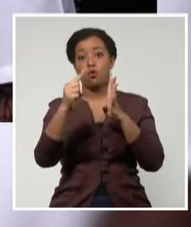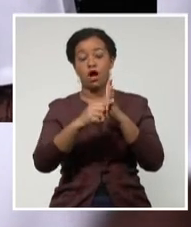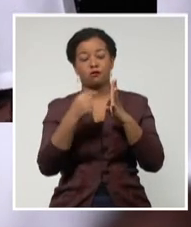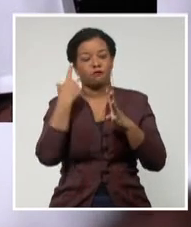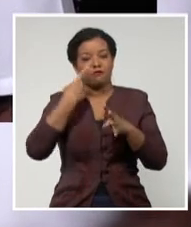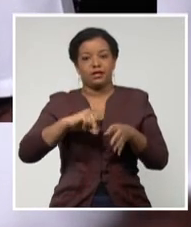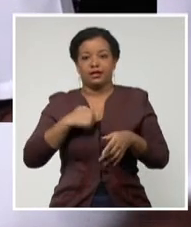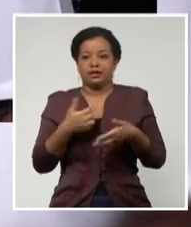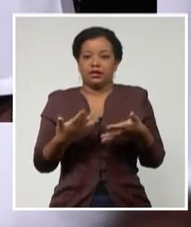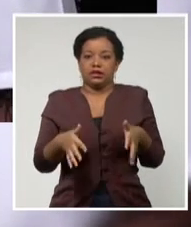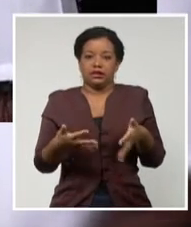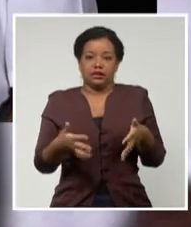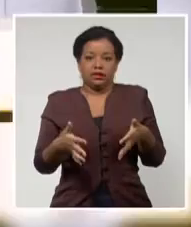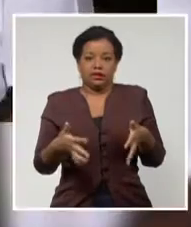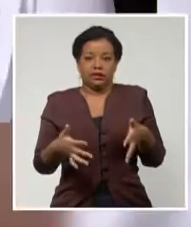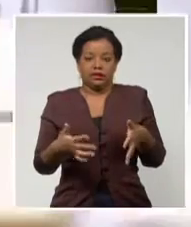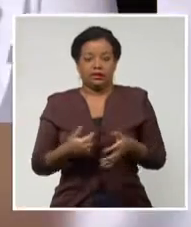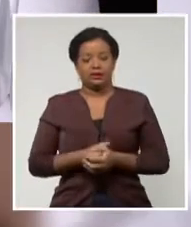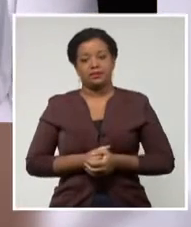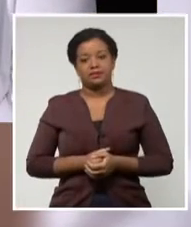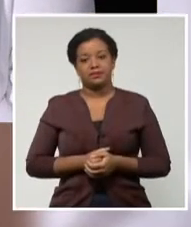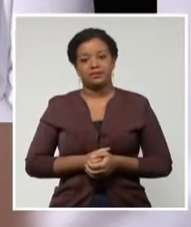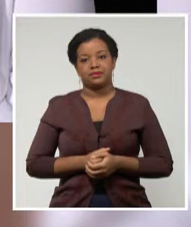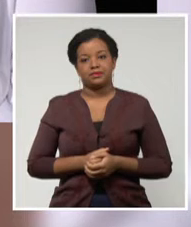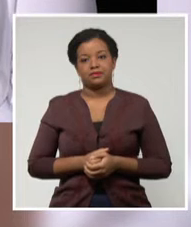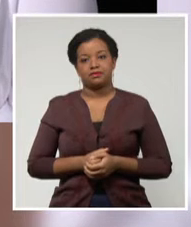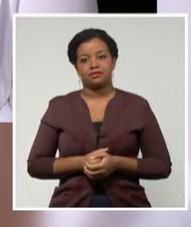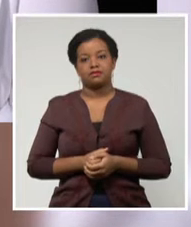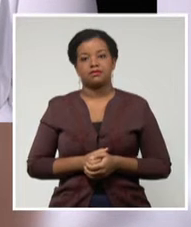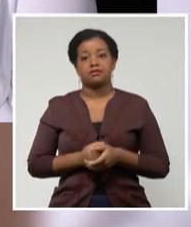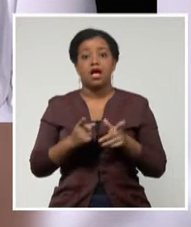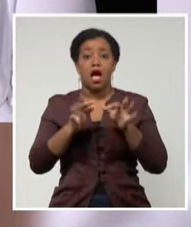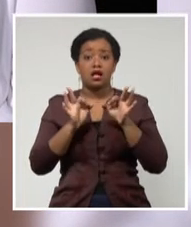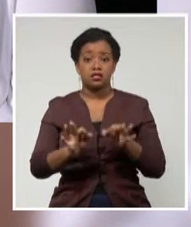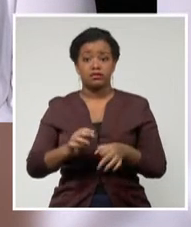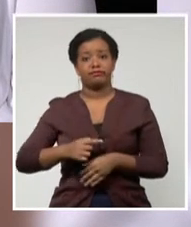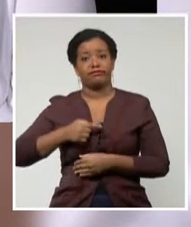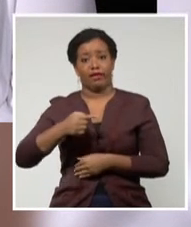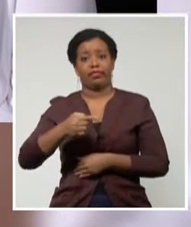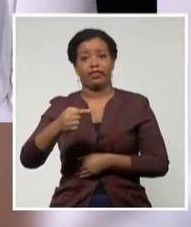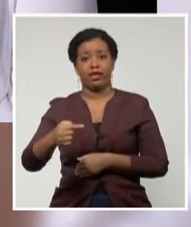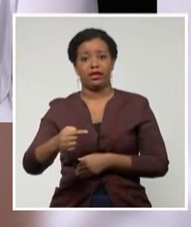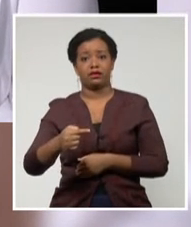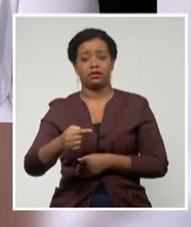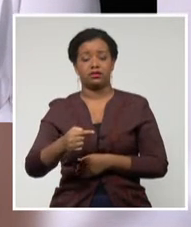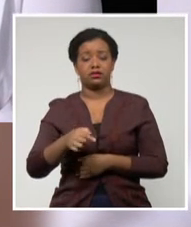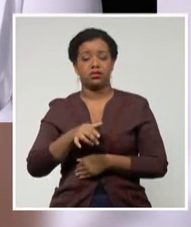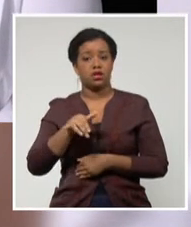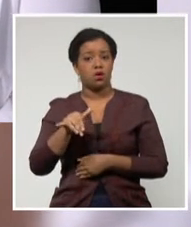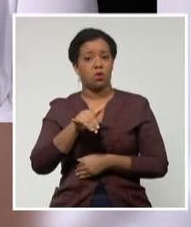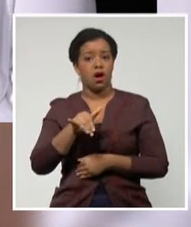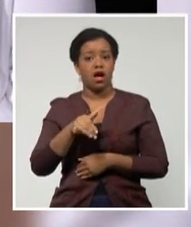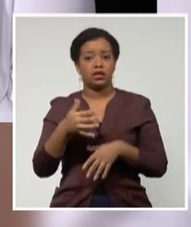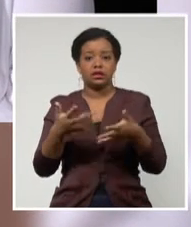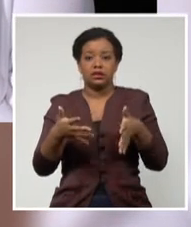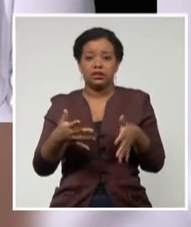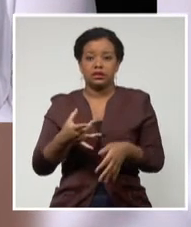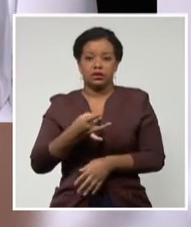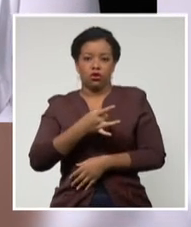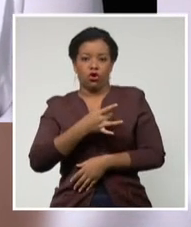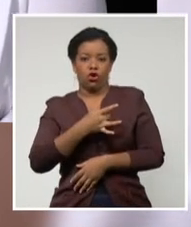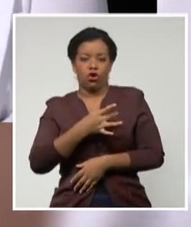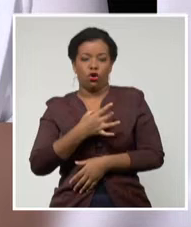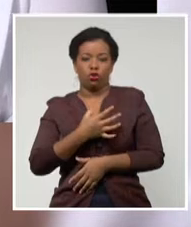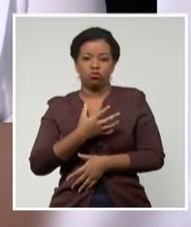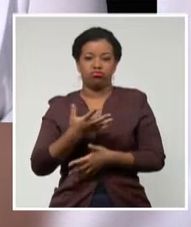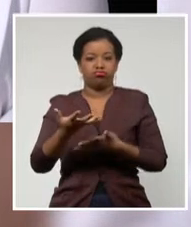sido mi estatus psicológico hoy. Y así fueron esos días de mucho dolor, de mucha mezcla, ¿no?